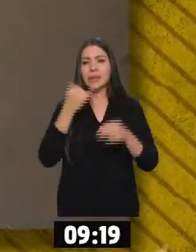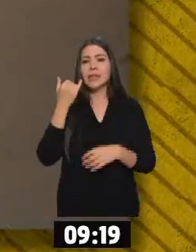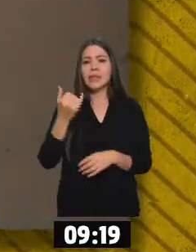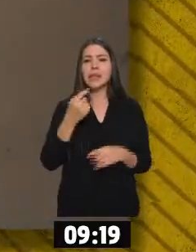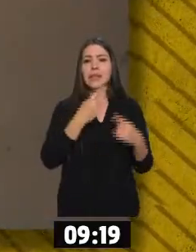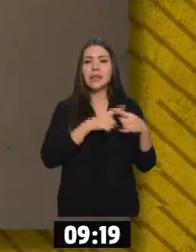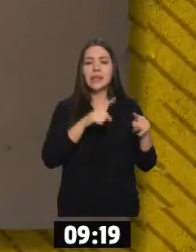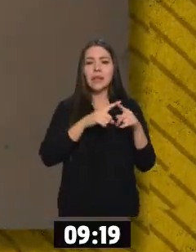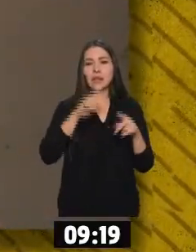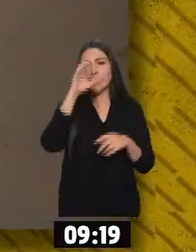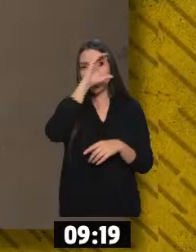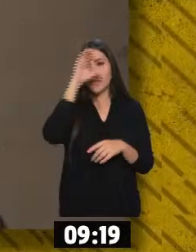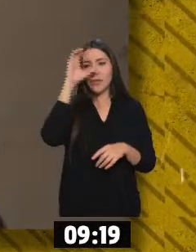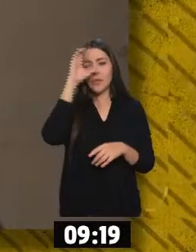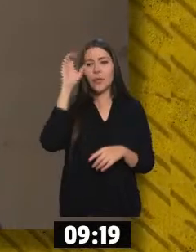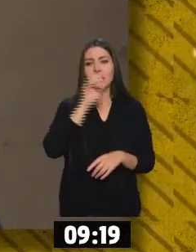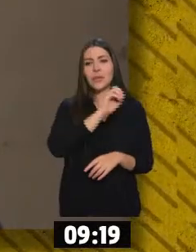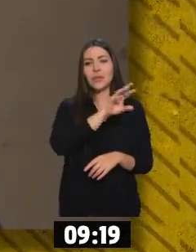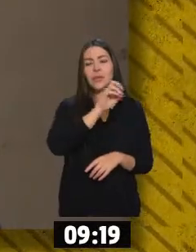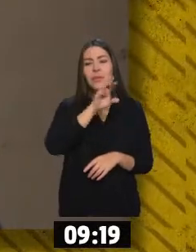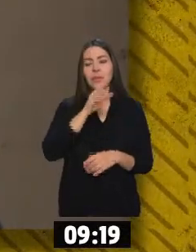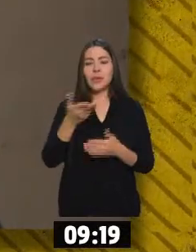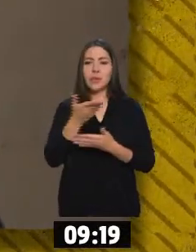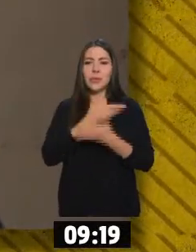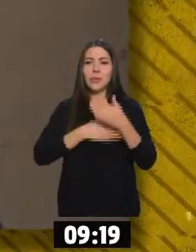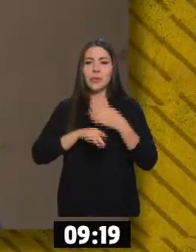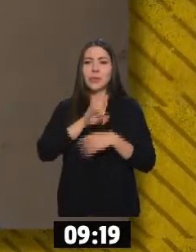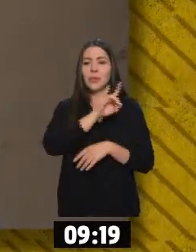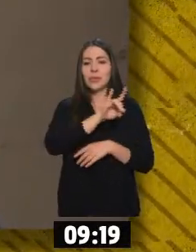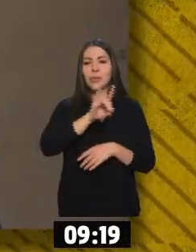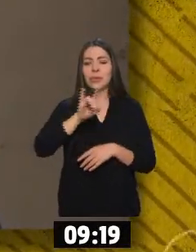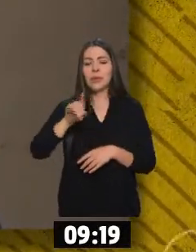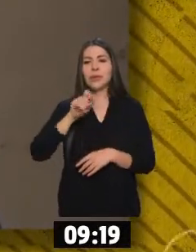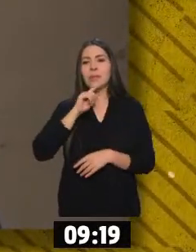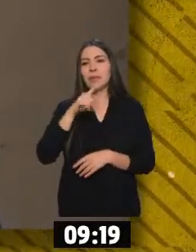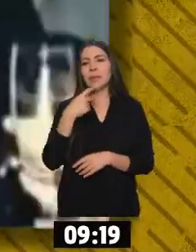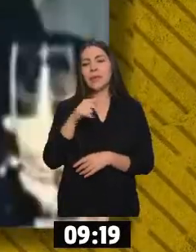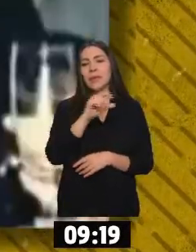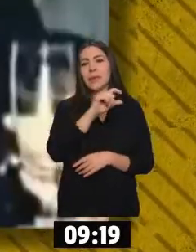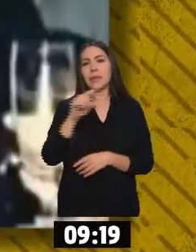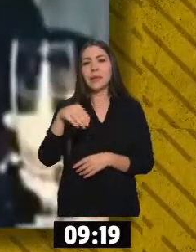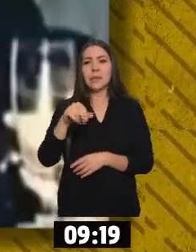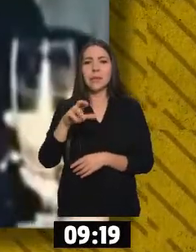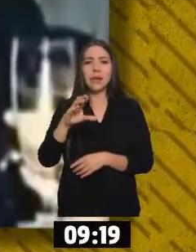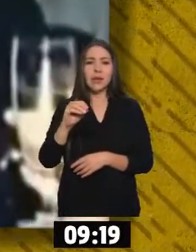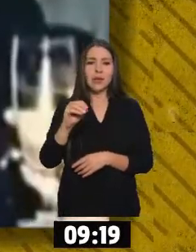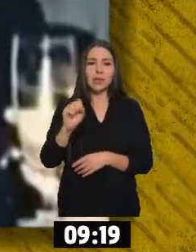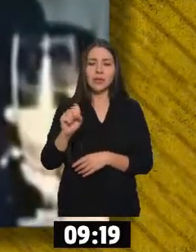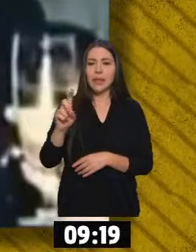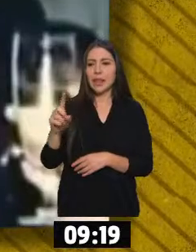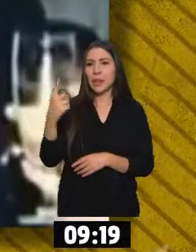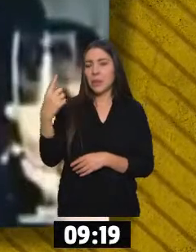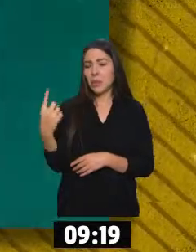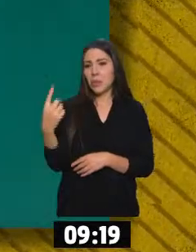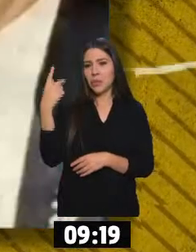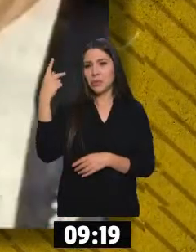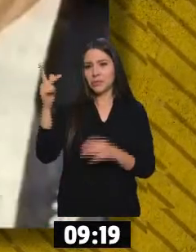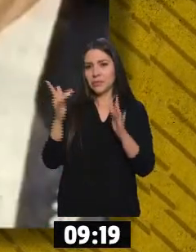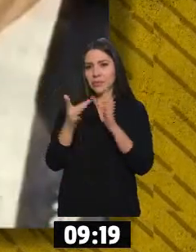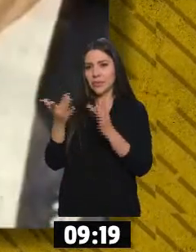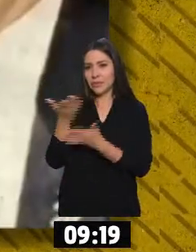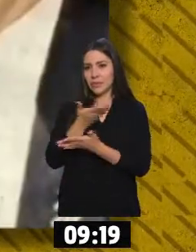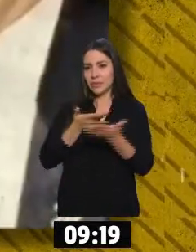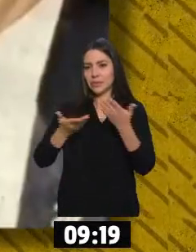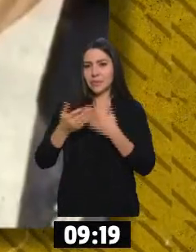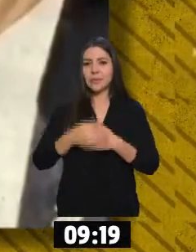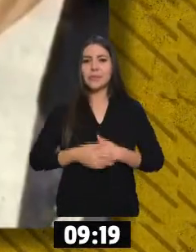serie de fotitos en la red de Marcos D1, que no sé si se pronuncia así ese. Marcos de uno, pues es. Pues